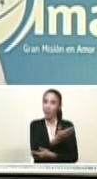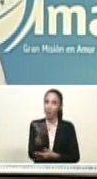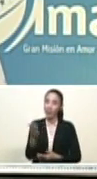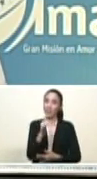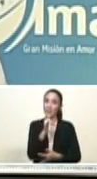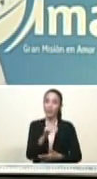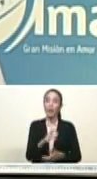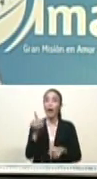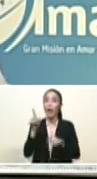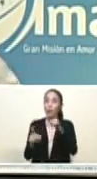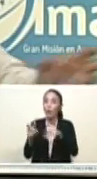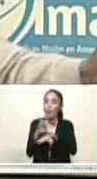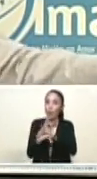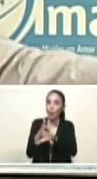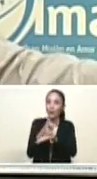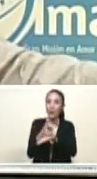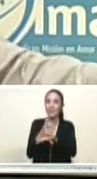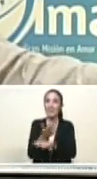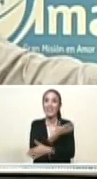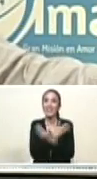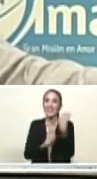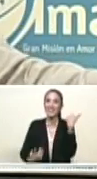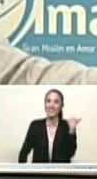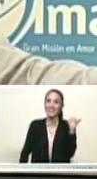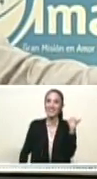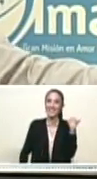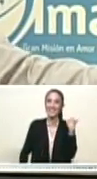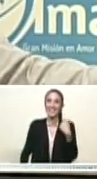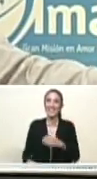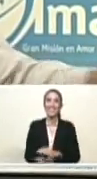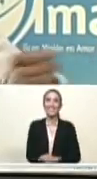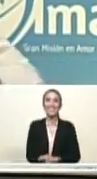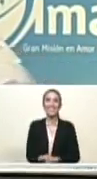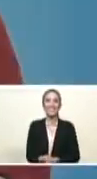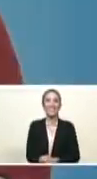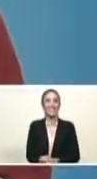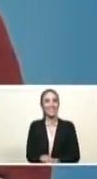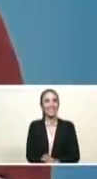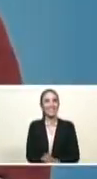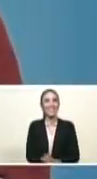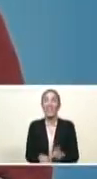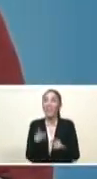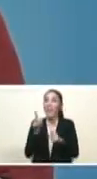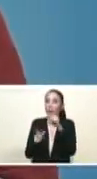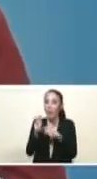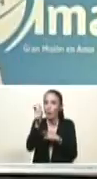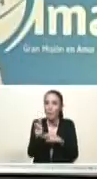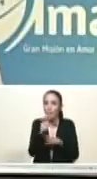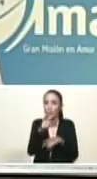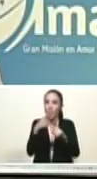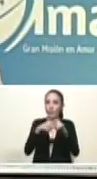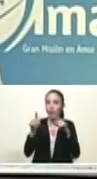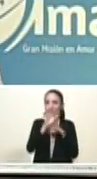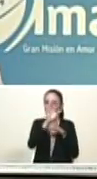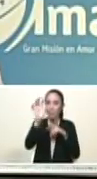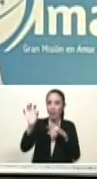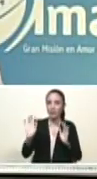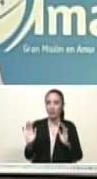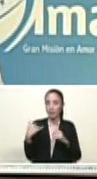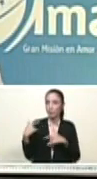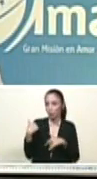hay gobiernos en el mundo que nos están pidiendo asesoría, ¿verdad, Elías? Gobiernos amigos en el